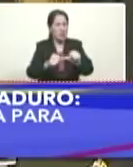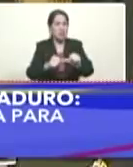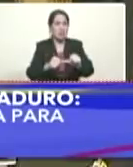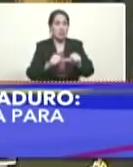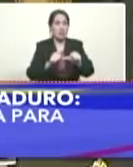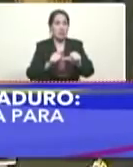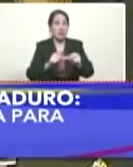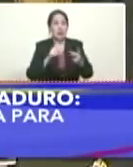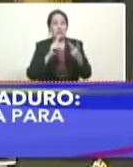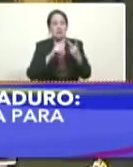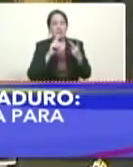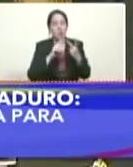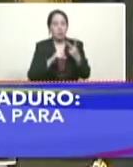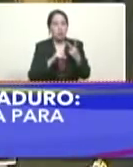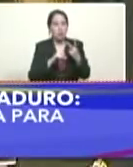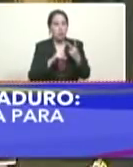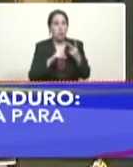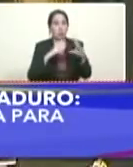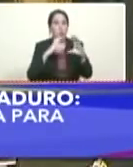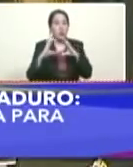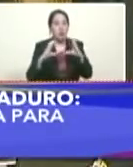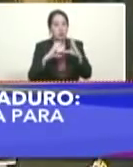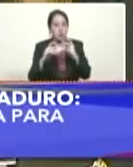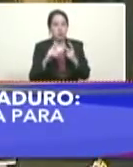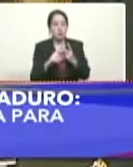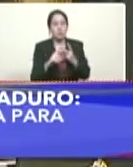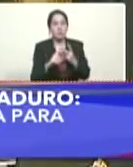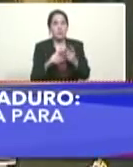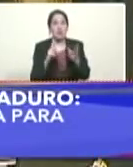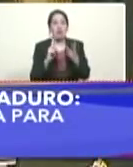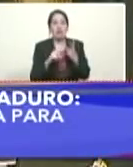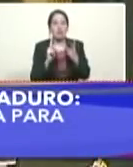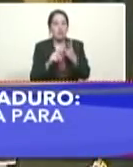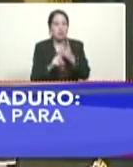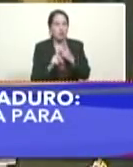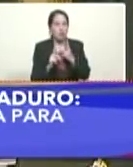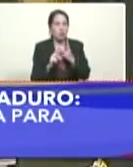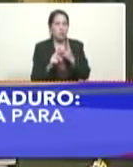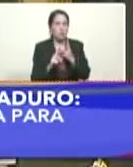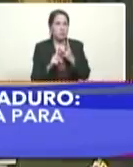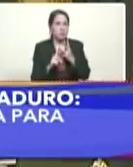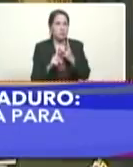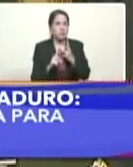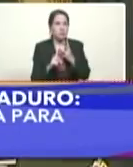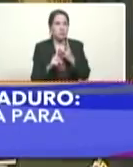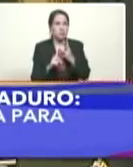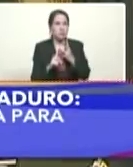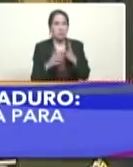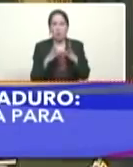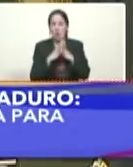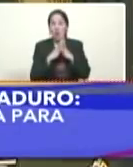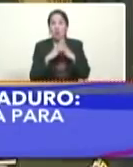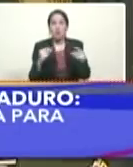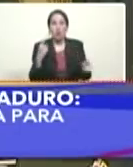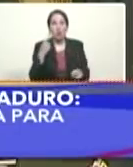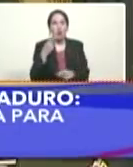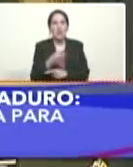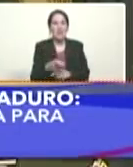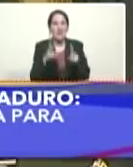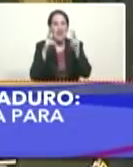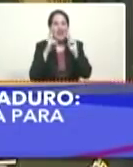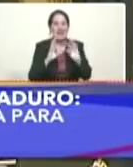en segundo lugar las comunicaciones y en tercer lugar todo lo que tiene que ver con mantenimiento yo